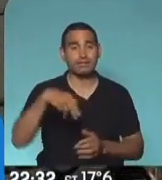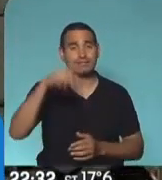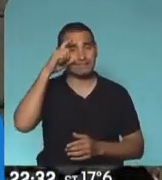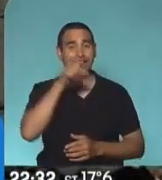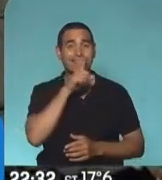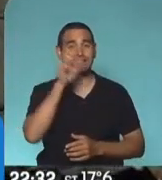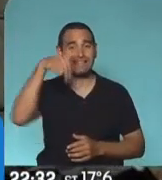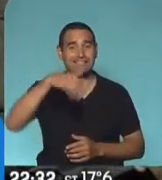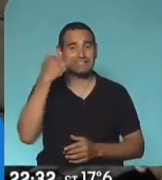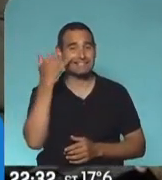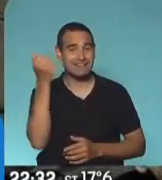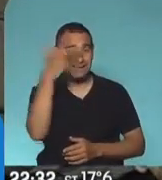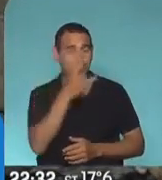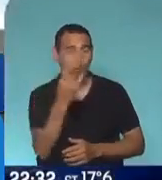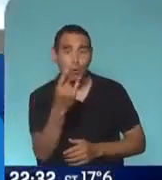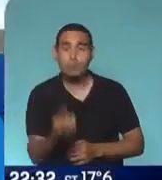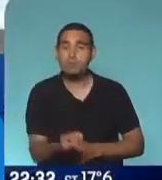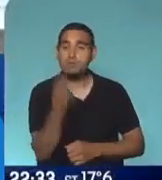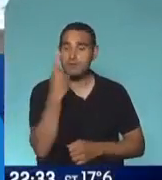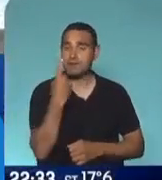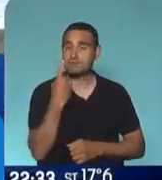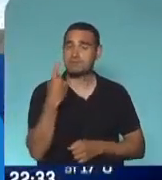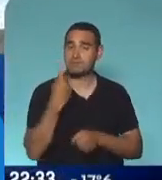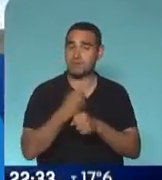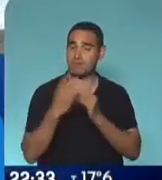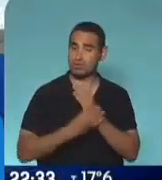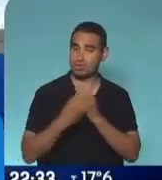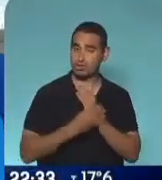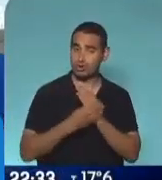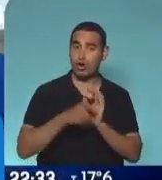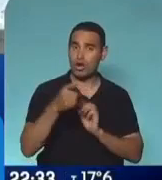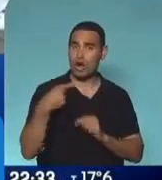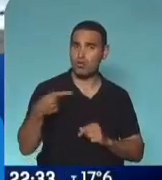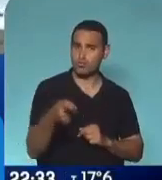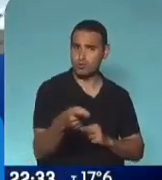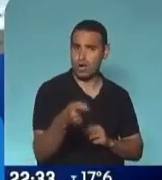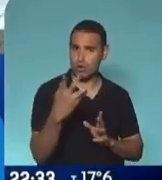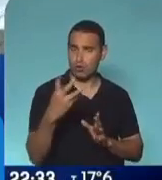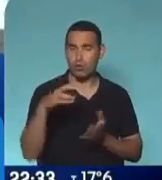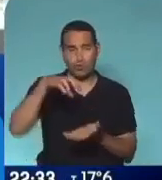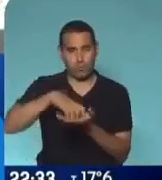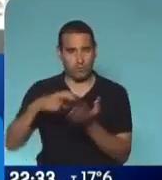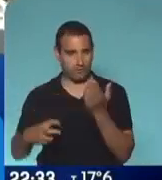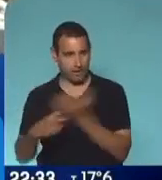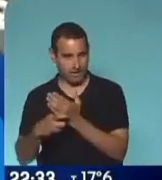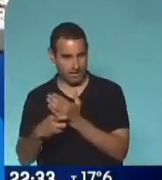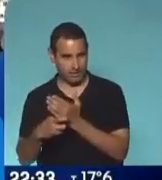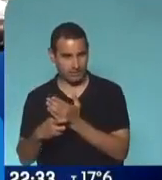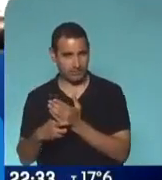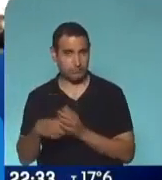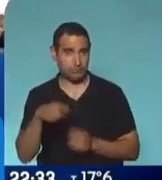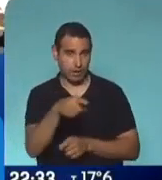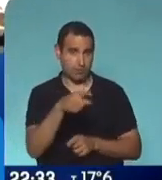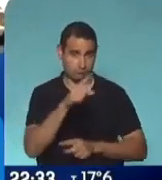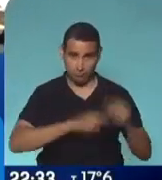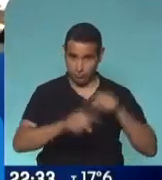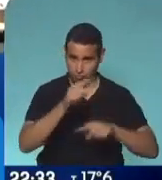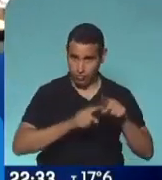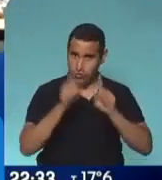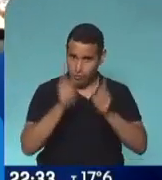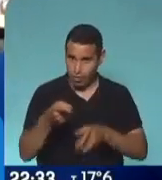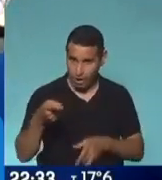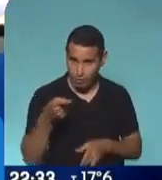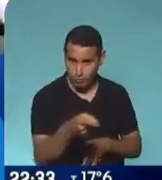primer ministro, valga la redundancia, que es acusado por la Fiscalía en ejercicio justamente del